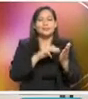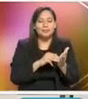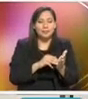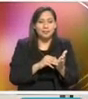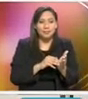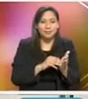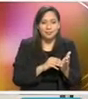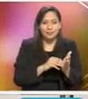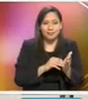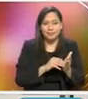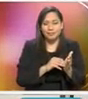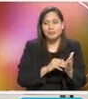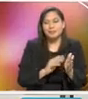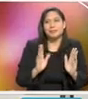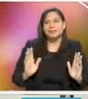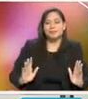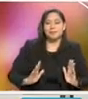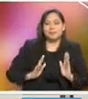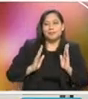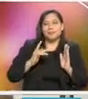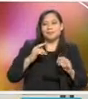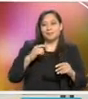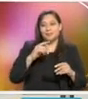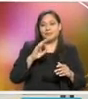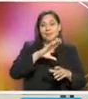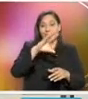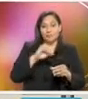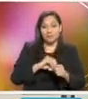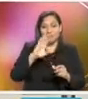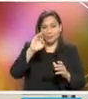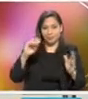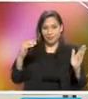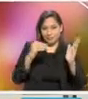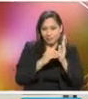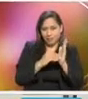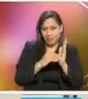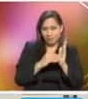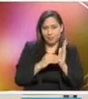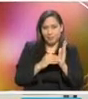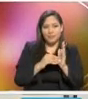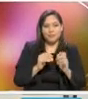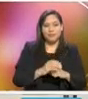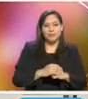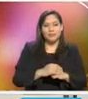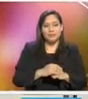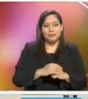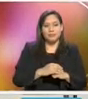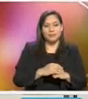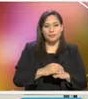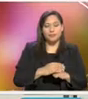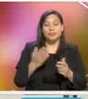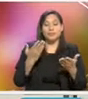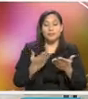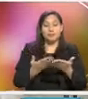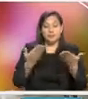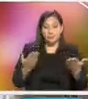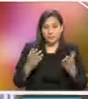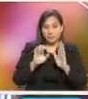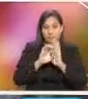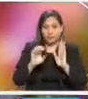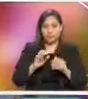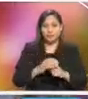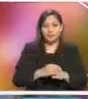tienes tarjetas prepagadas. También por ahí se te puede ir un dineral, ¿eh? Entonces tienes que saber cuánto estás gastando al mes en cada uno de estos servicios. Si